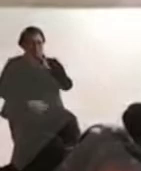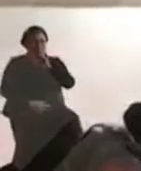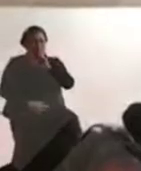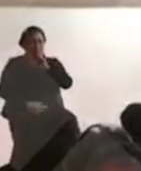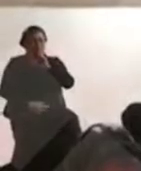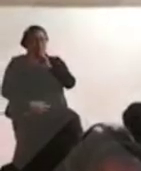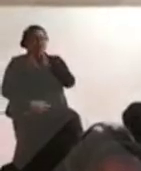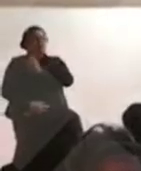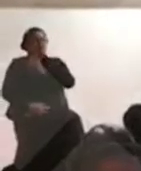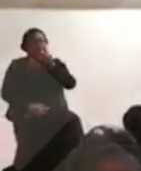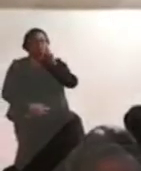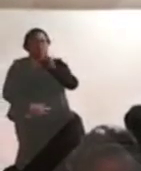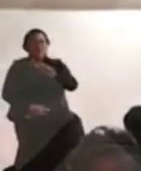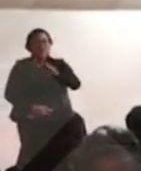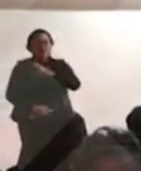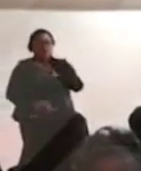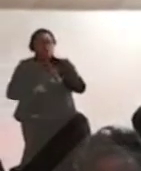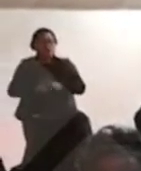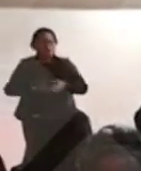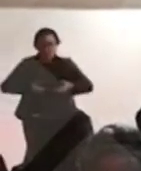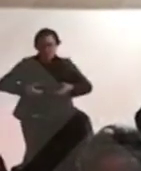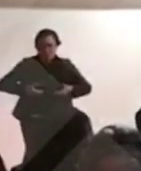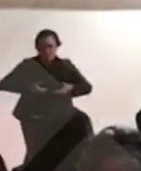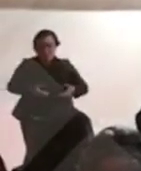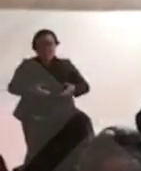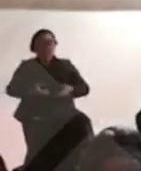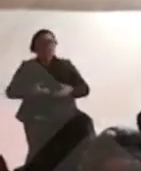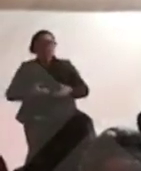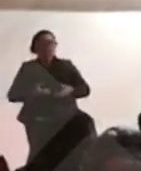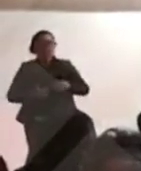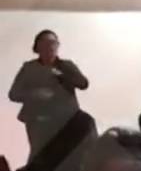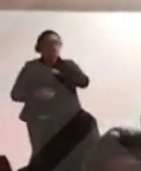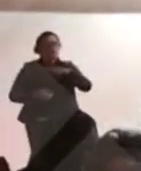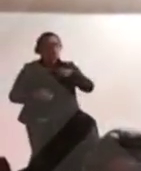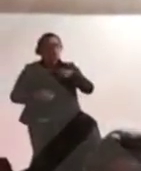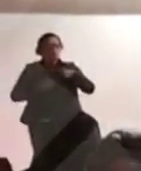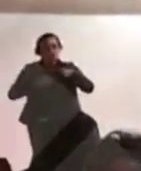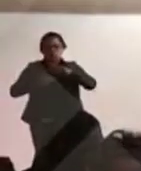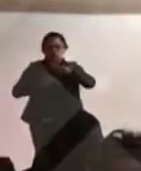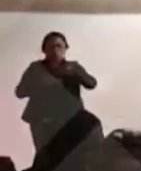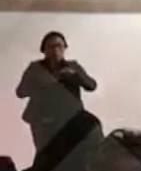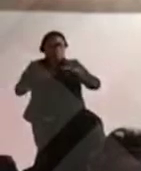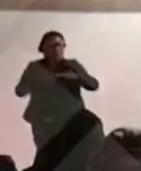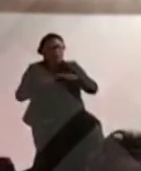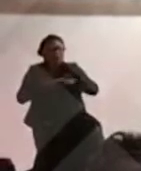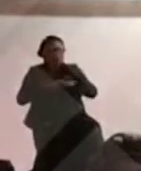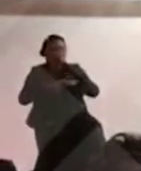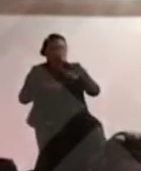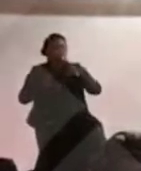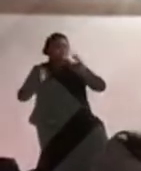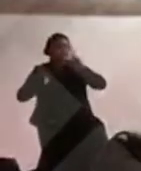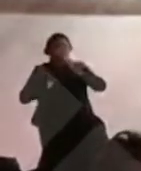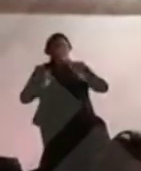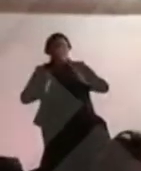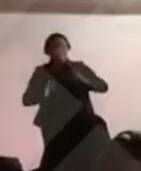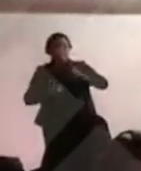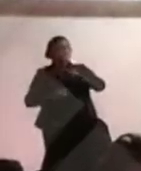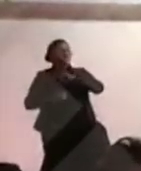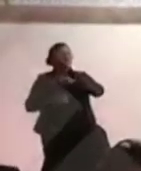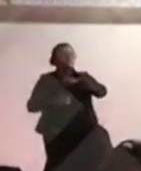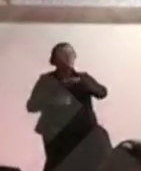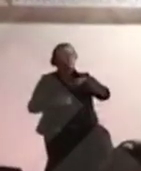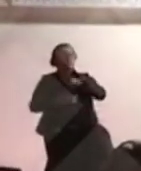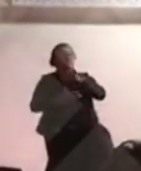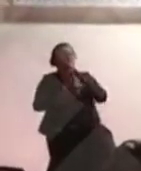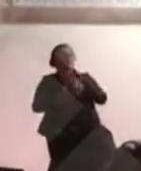que honraron gobernar por segunda ocasión con toda responsabilidad, transparencia y con apego a la legalidad y derecho. En respaldo